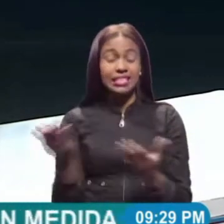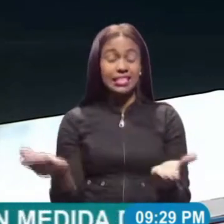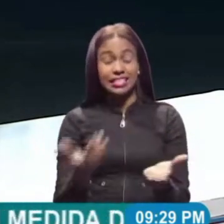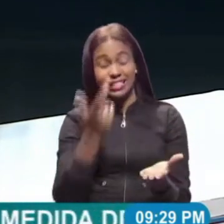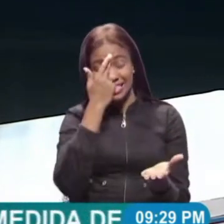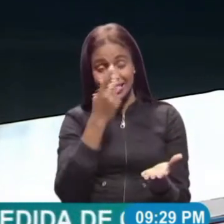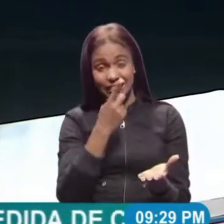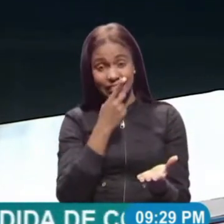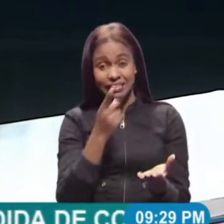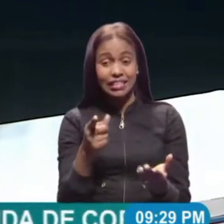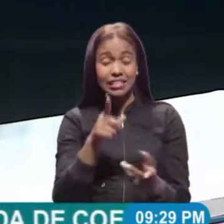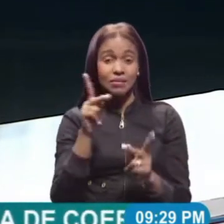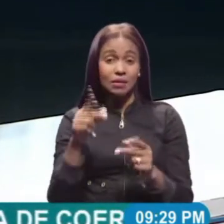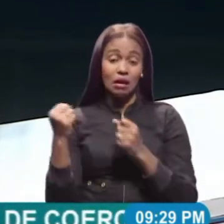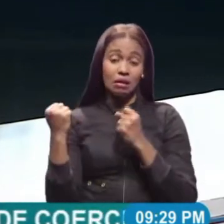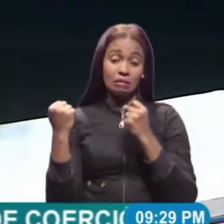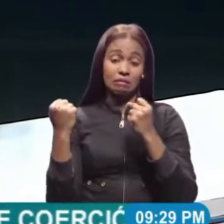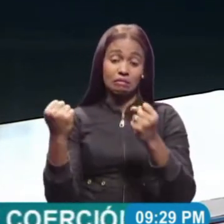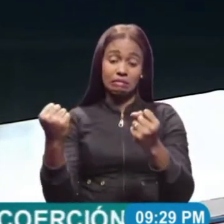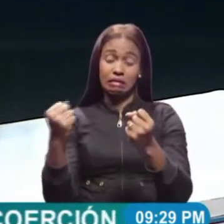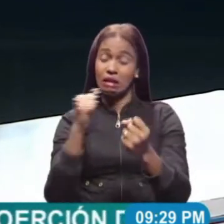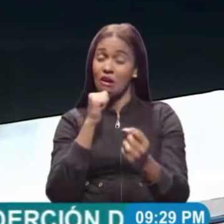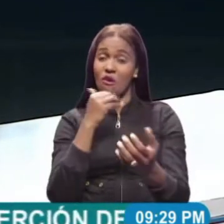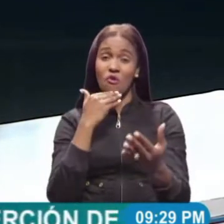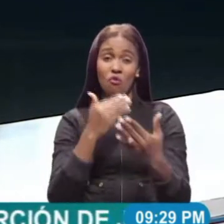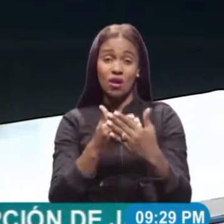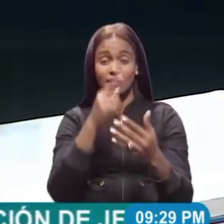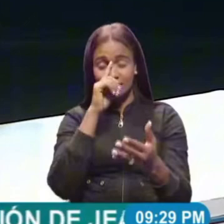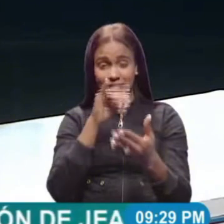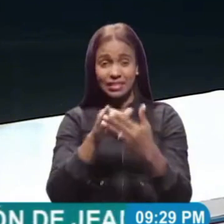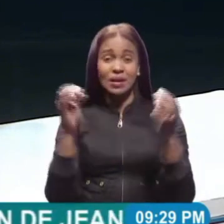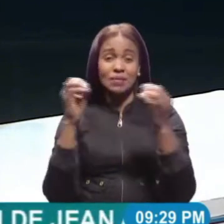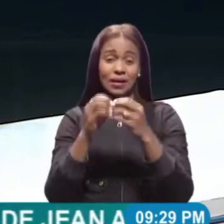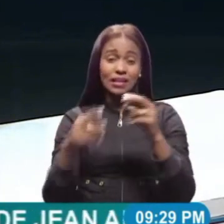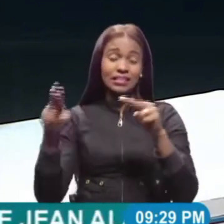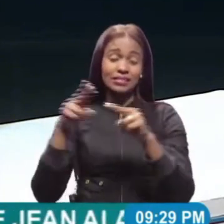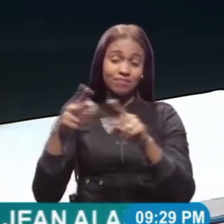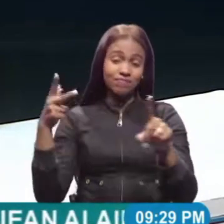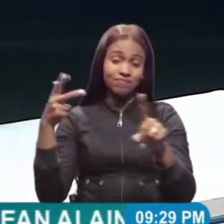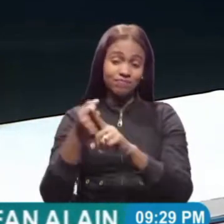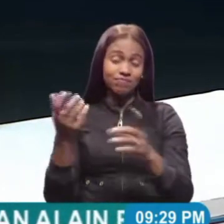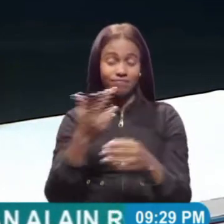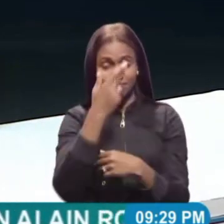sitial muy malo en cuanto a accidentes de tránsito en República Dominicana. Bueno, vamos a continuar y es que...